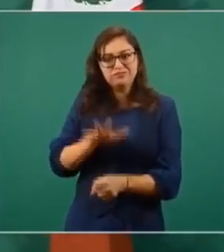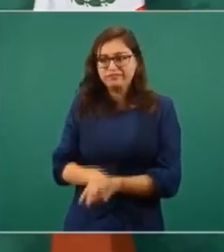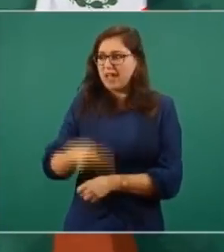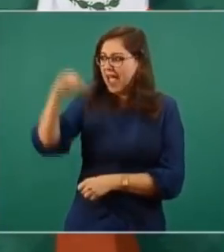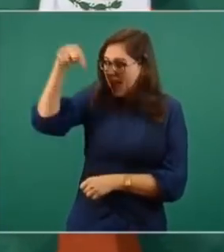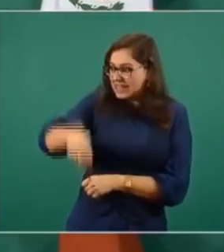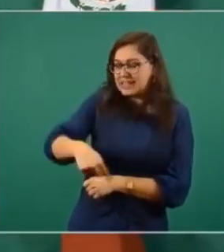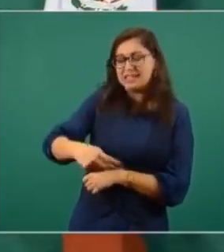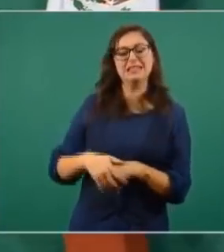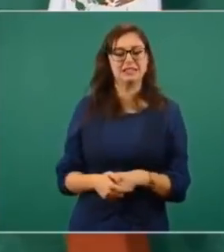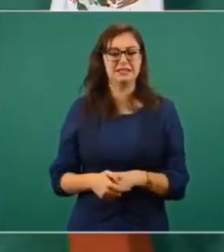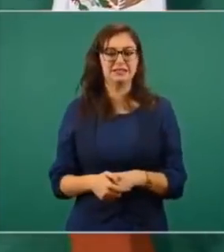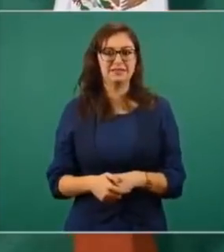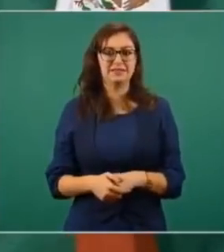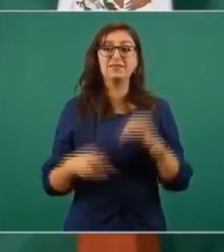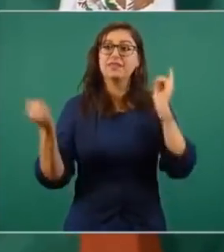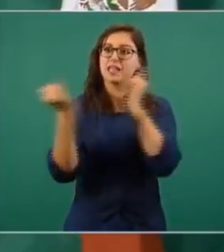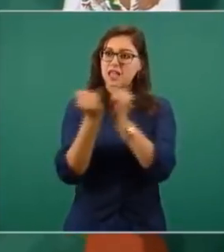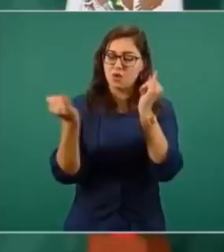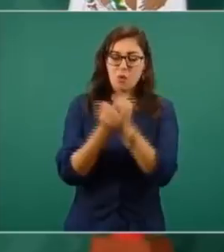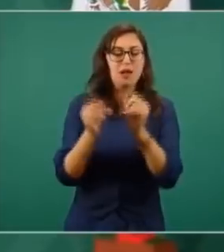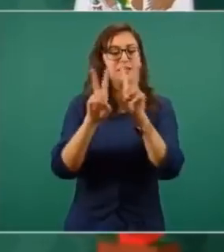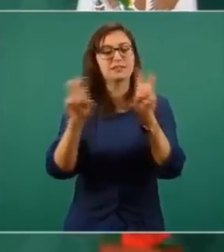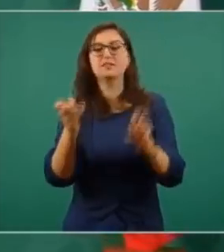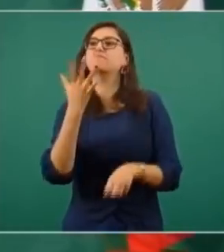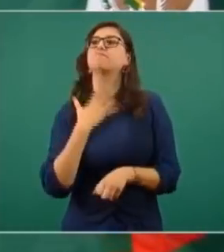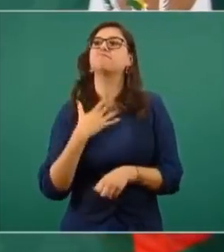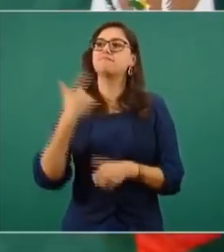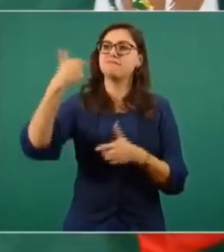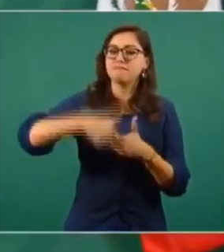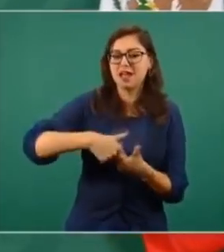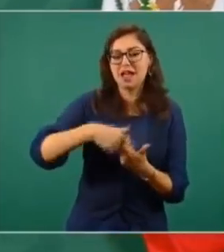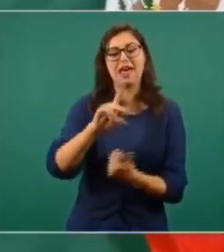las gasolinas, con el diésel.